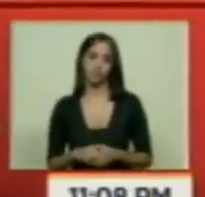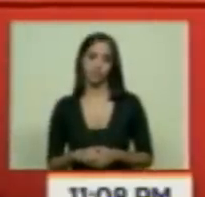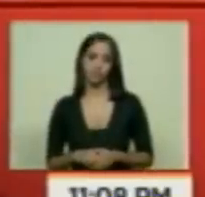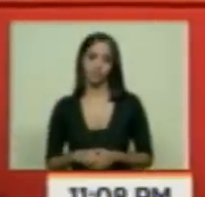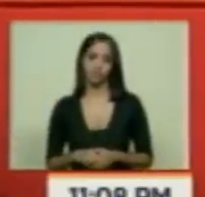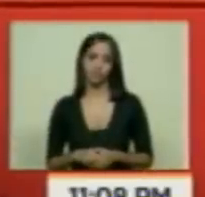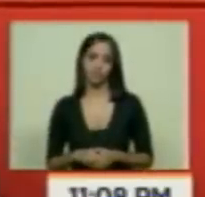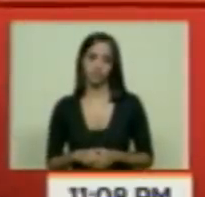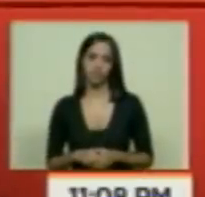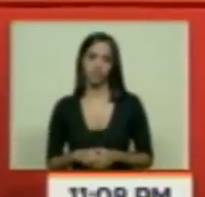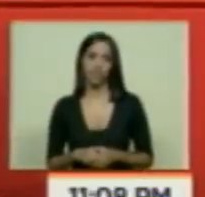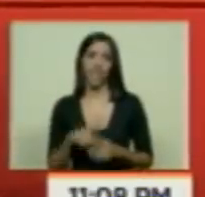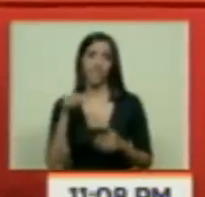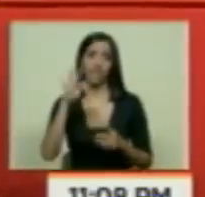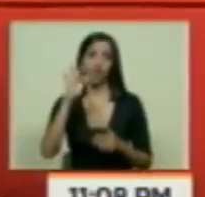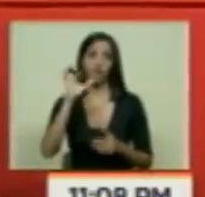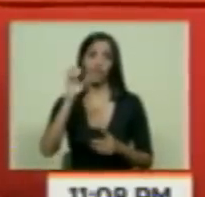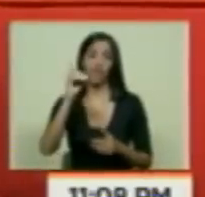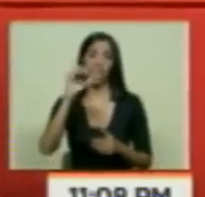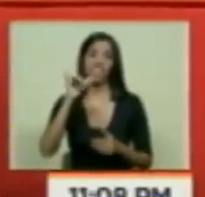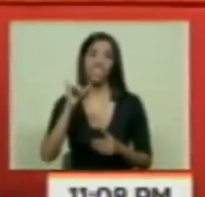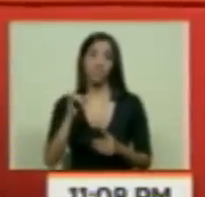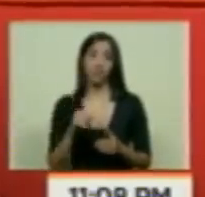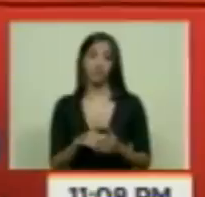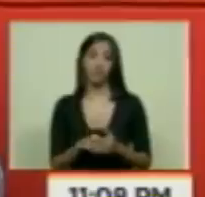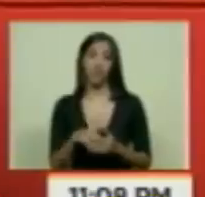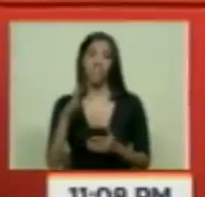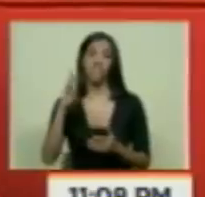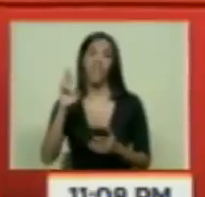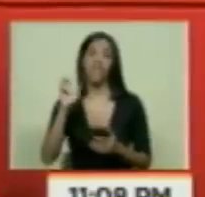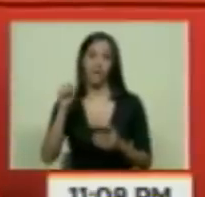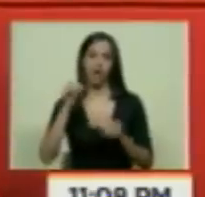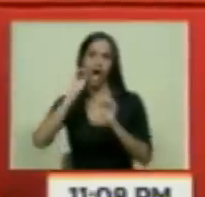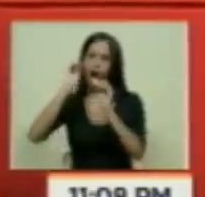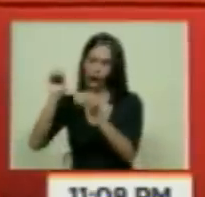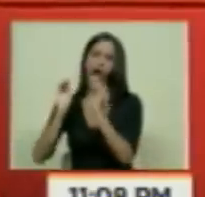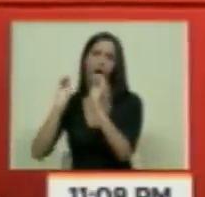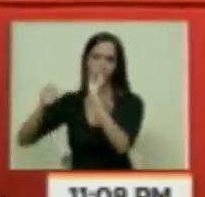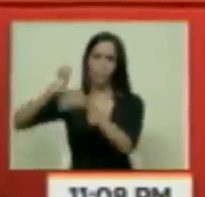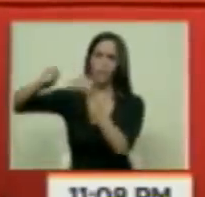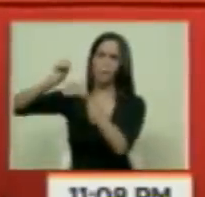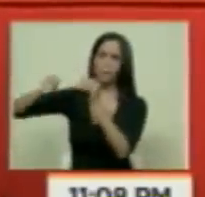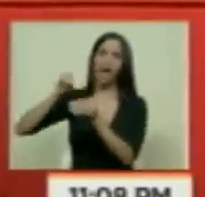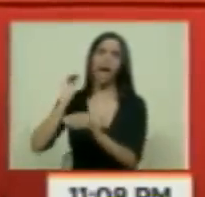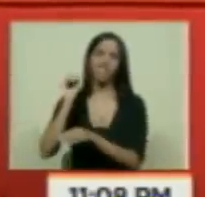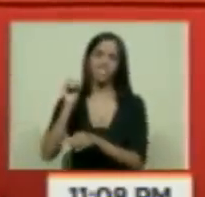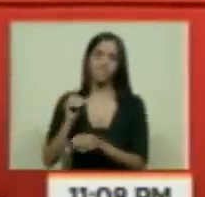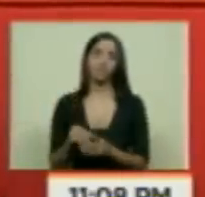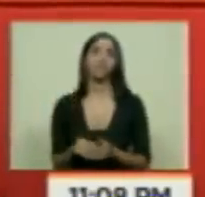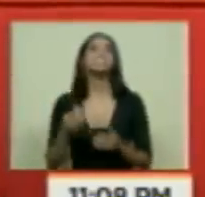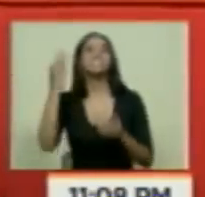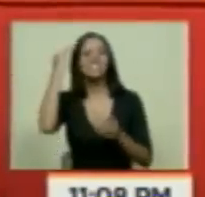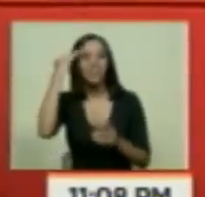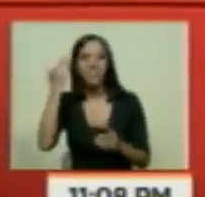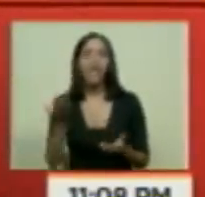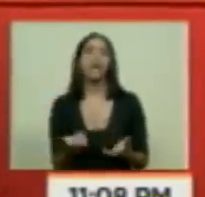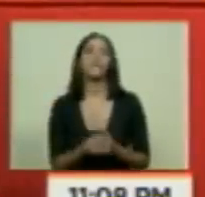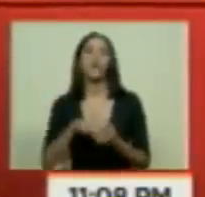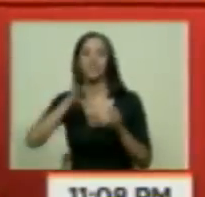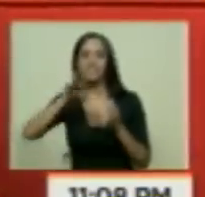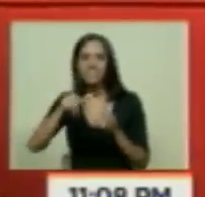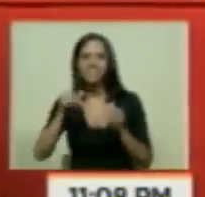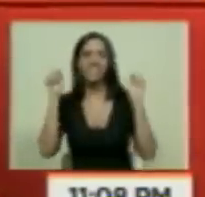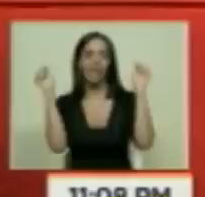Ahí está el camarada Freddy Bernal, pues. Háganle la denuncia al compañero Freddy Bernal. Sabemos las mafias que hay allí, las mafias que operan